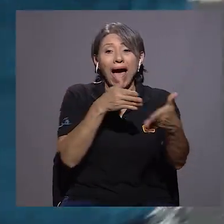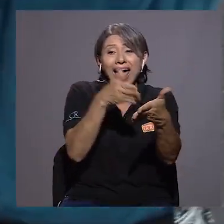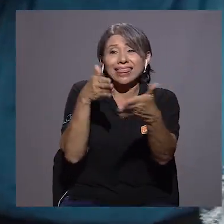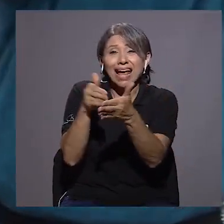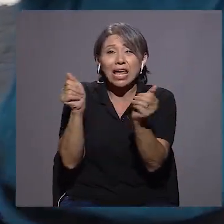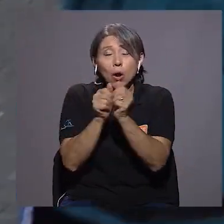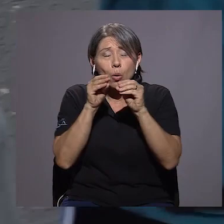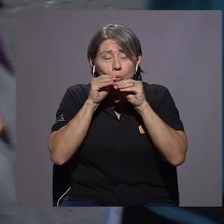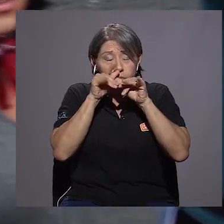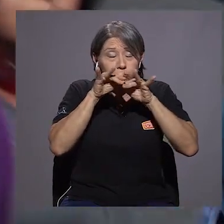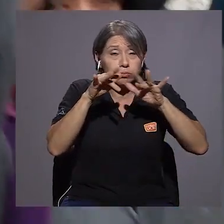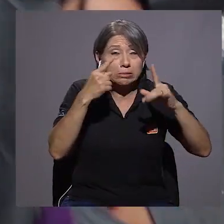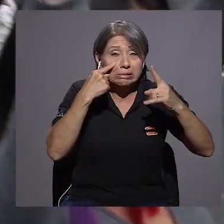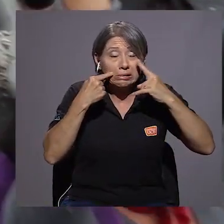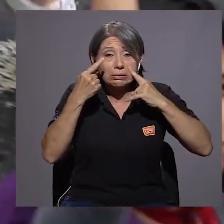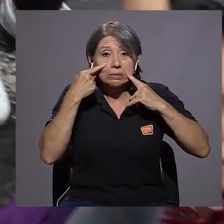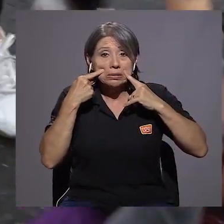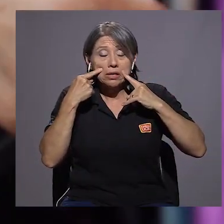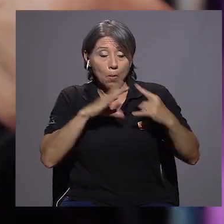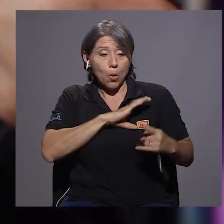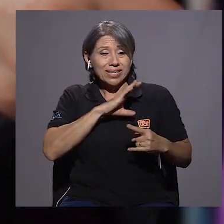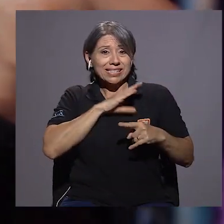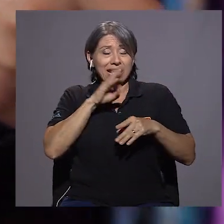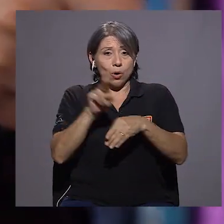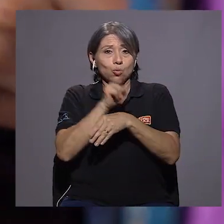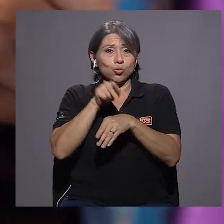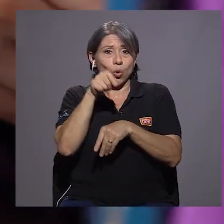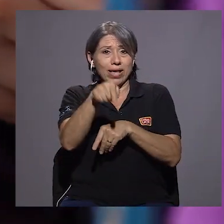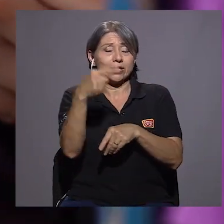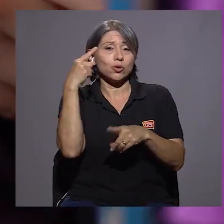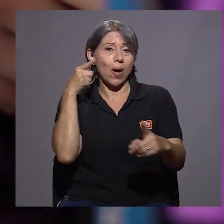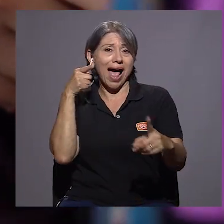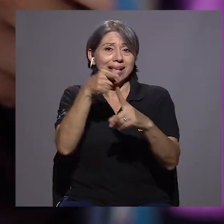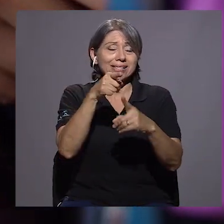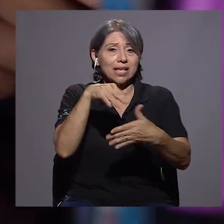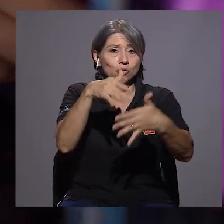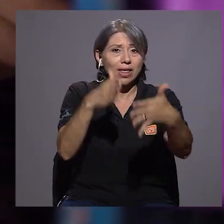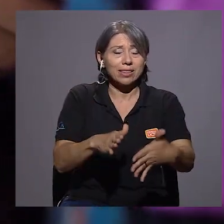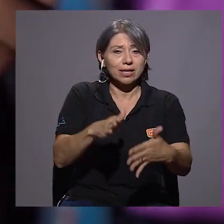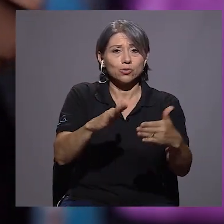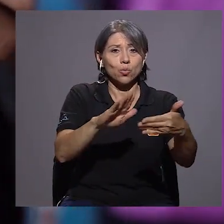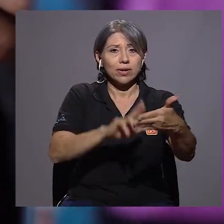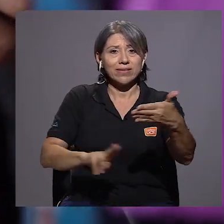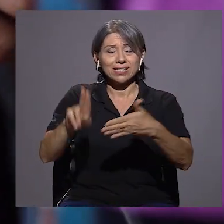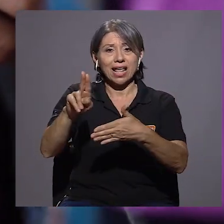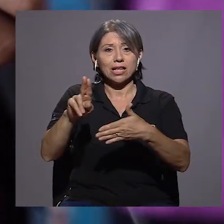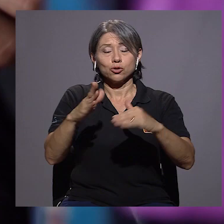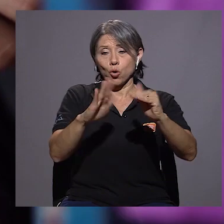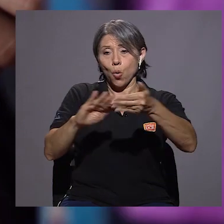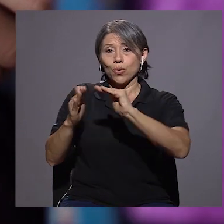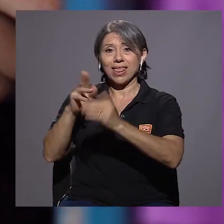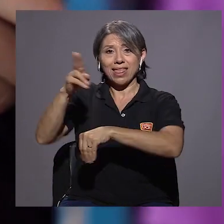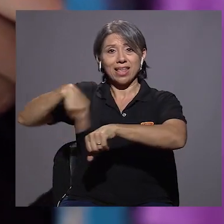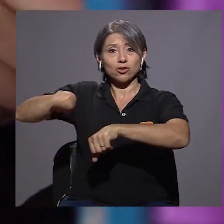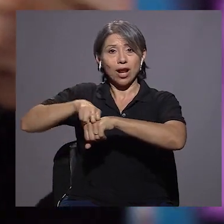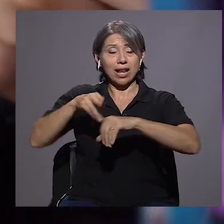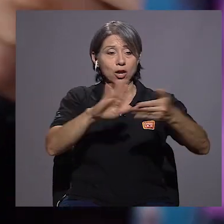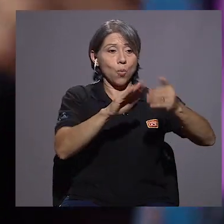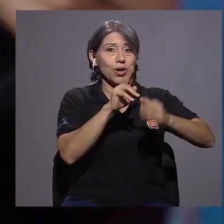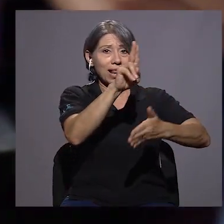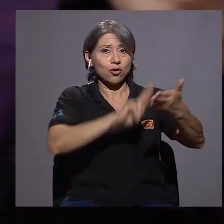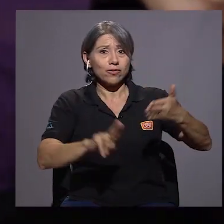Latina. Asunto: ataque con gases lacrimógenos por parte de la fuerza pública a estudiantes universitarios. Comunidad